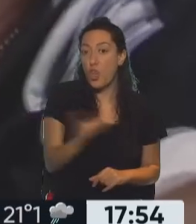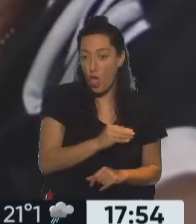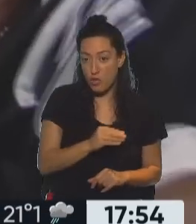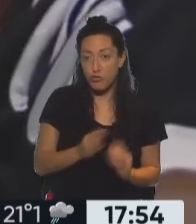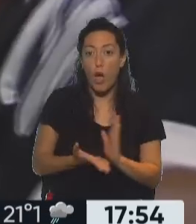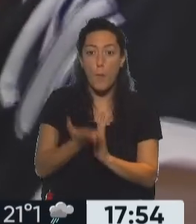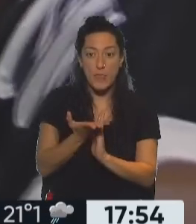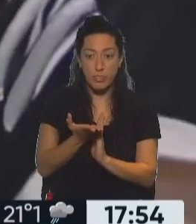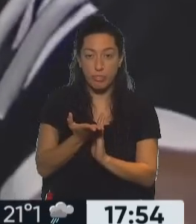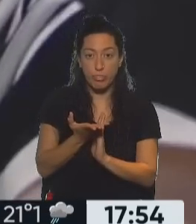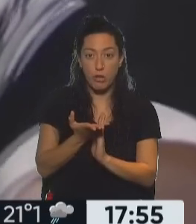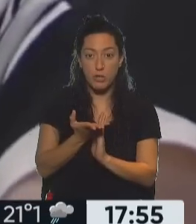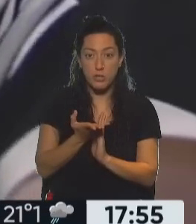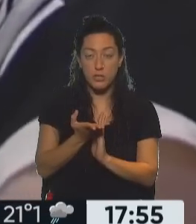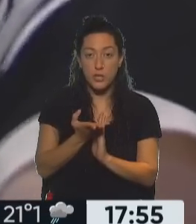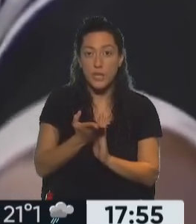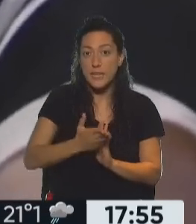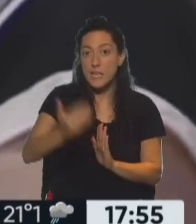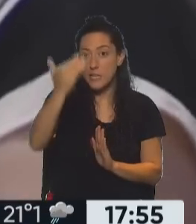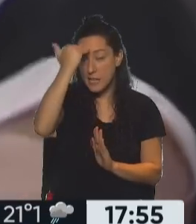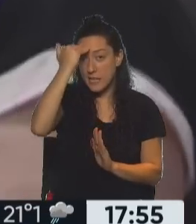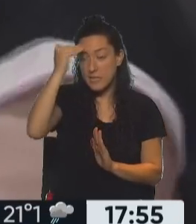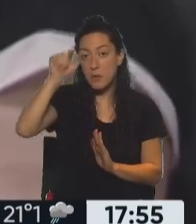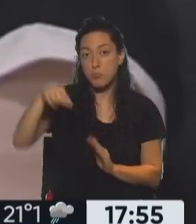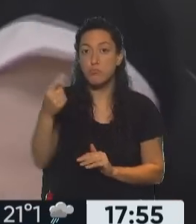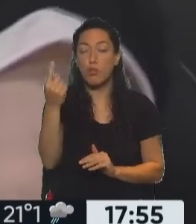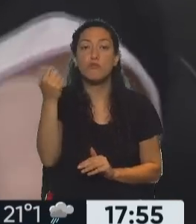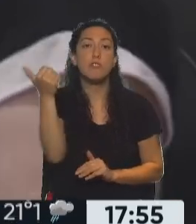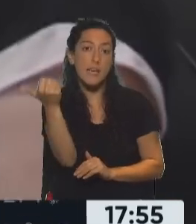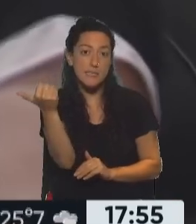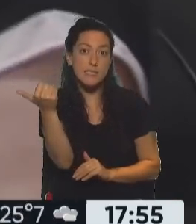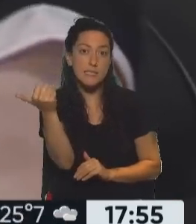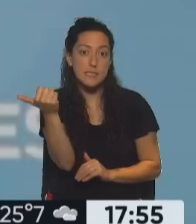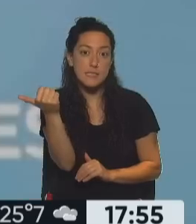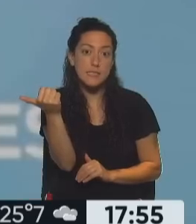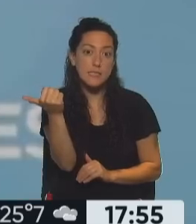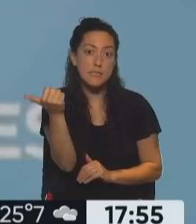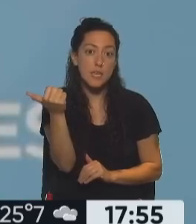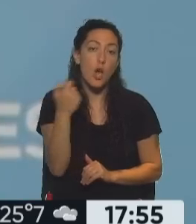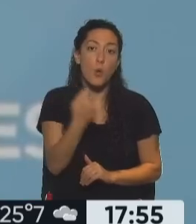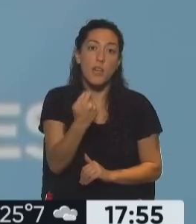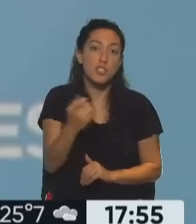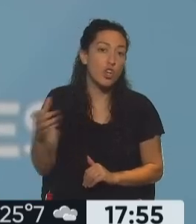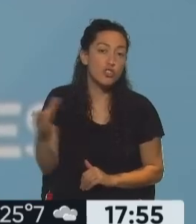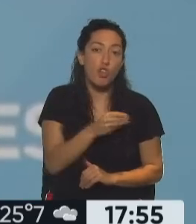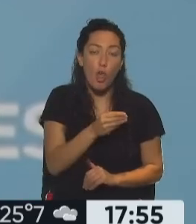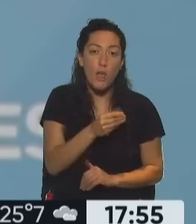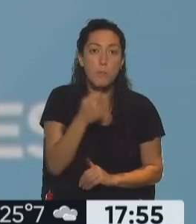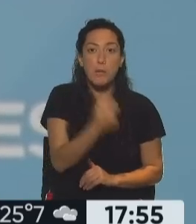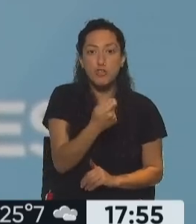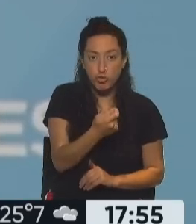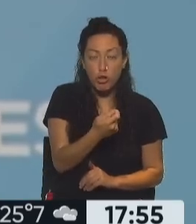de un aumento de 15.6 en todas las jubilaciones y pensiones